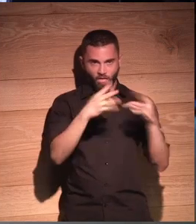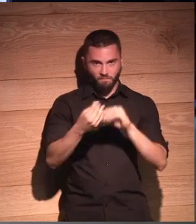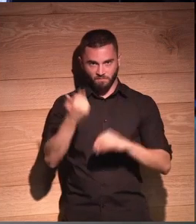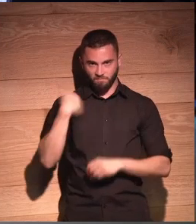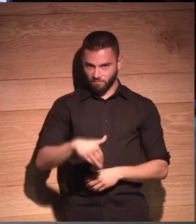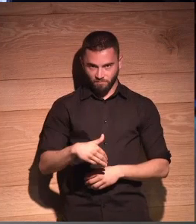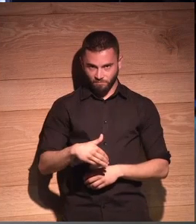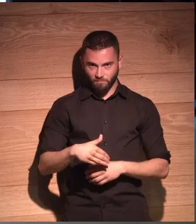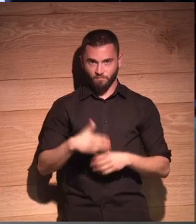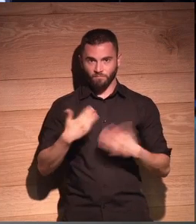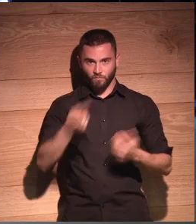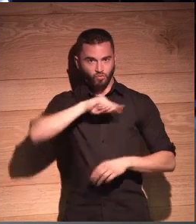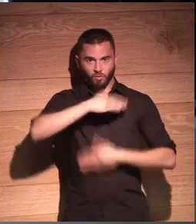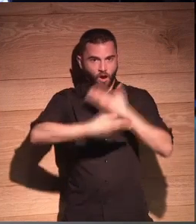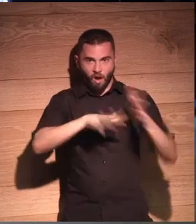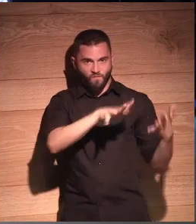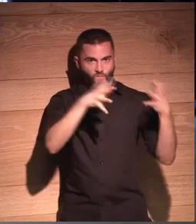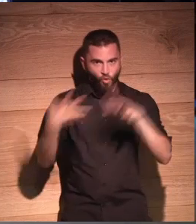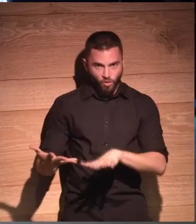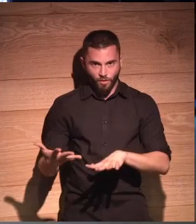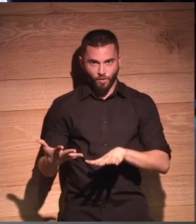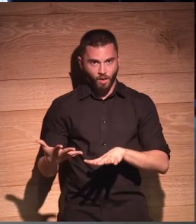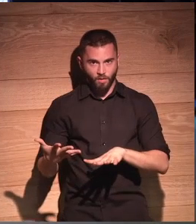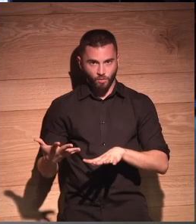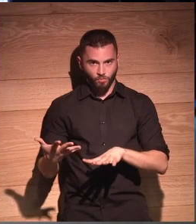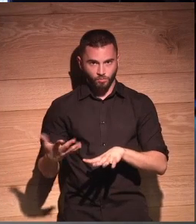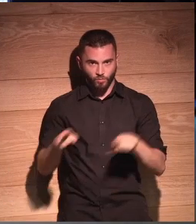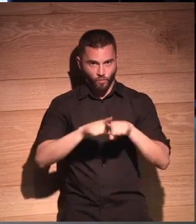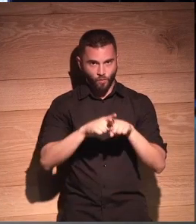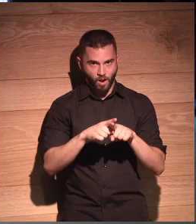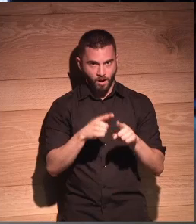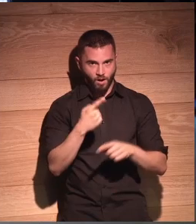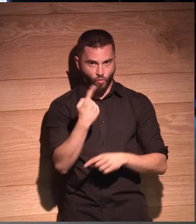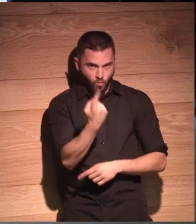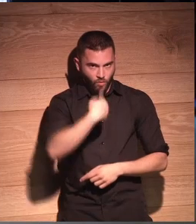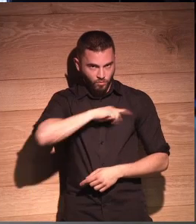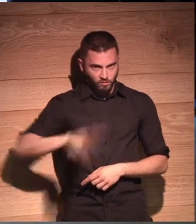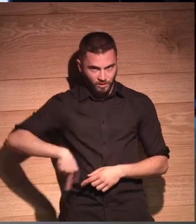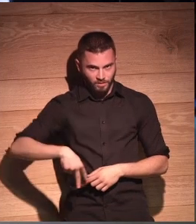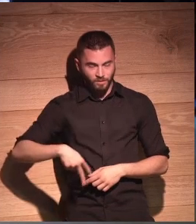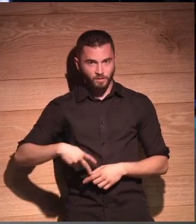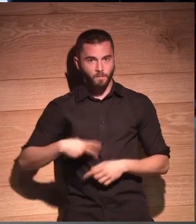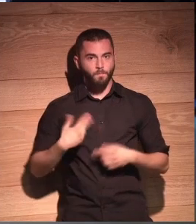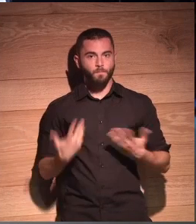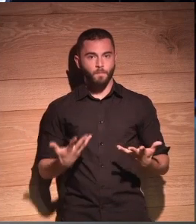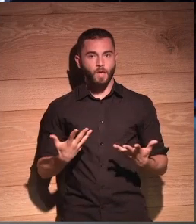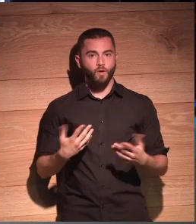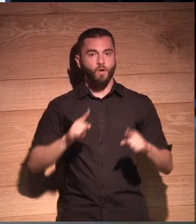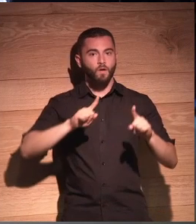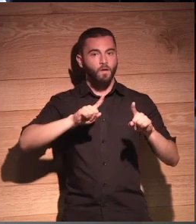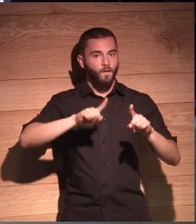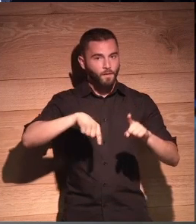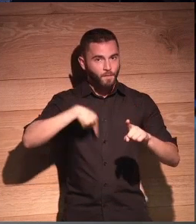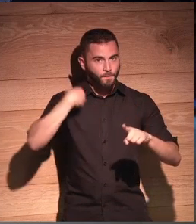y hemos evolucionado como uno que somos, ¿no? Pero los